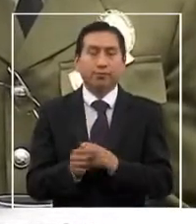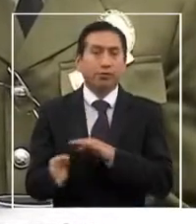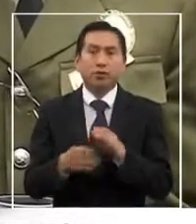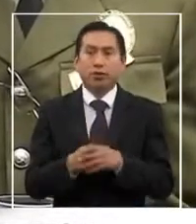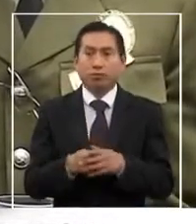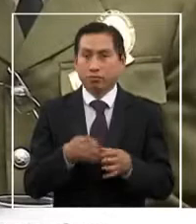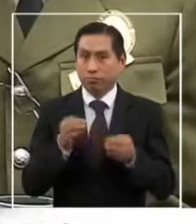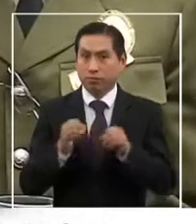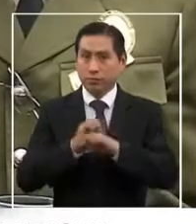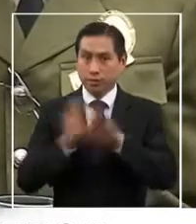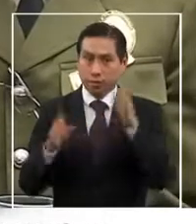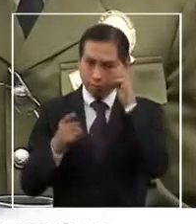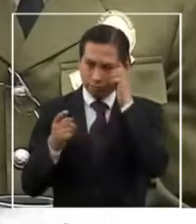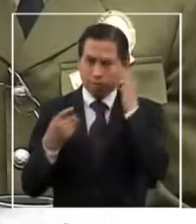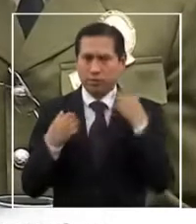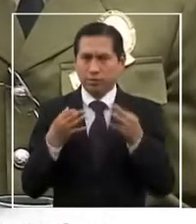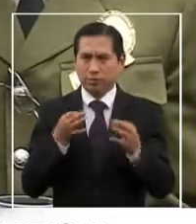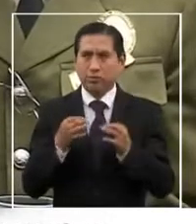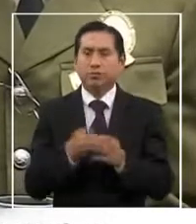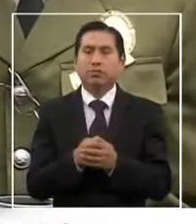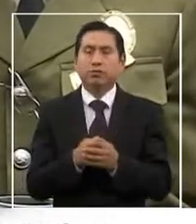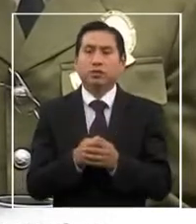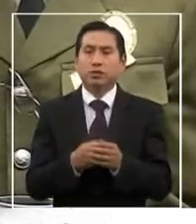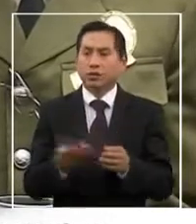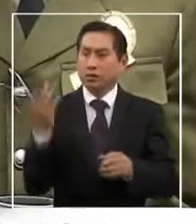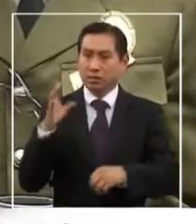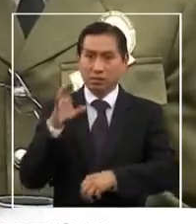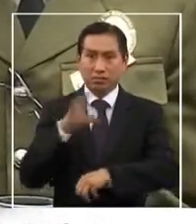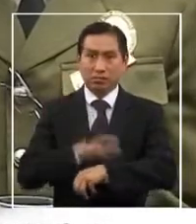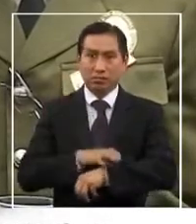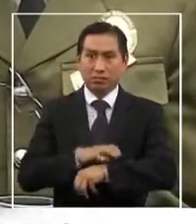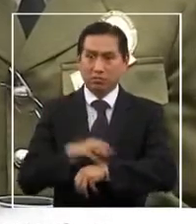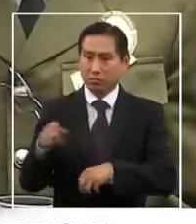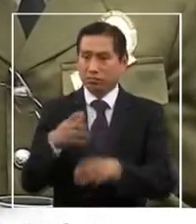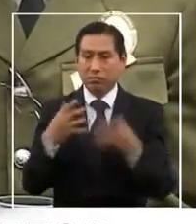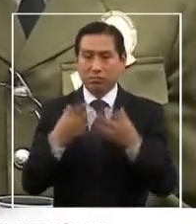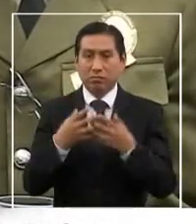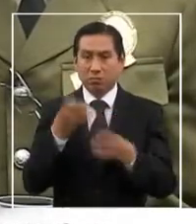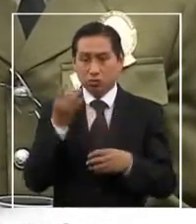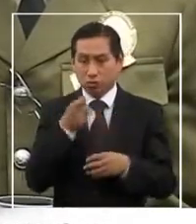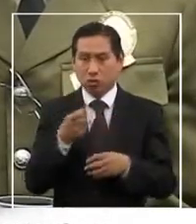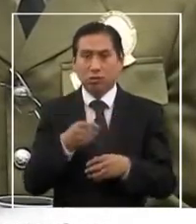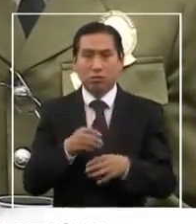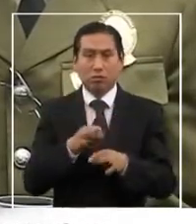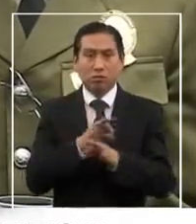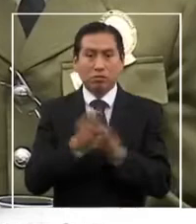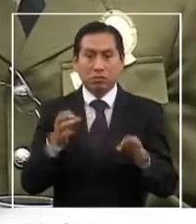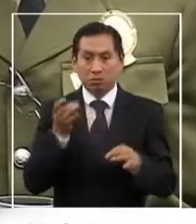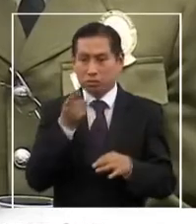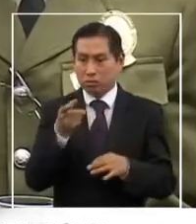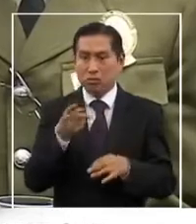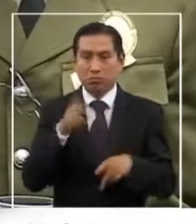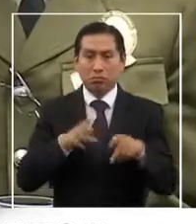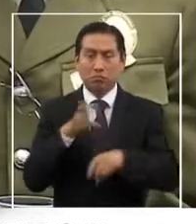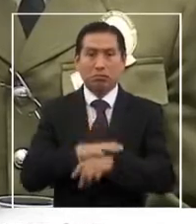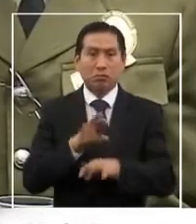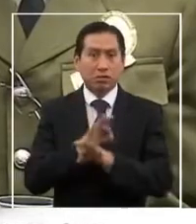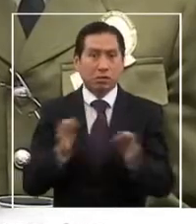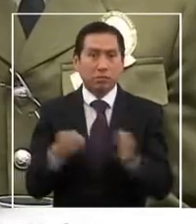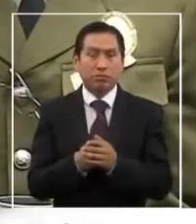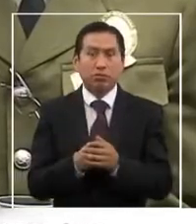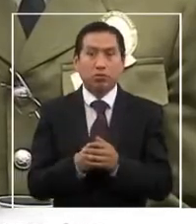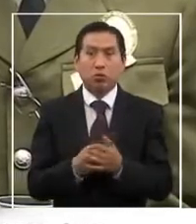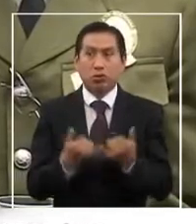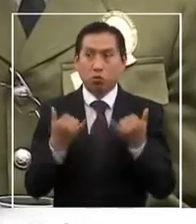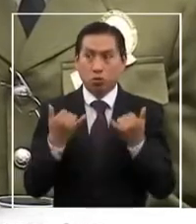Otro detalle que no es menor. Antes se aprehendían fábricas de droga sin droga y no había presos. Hoy